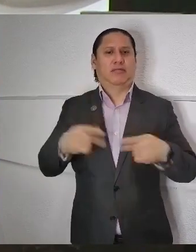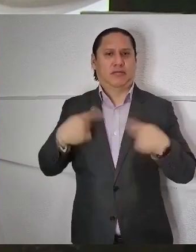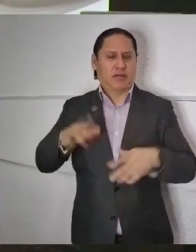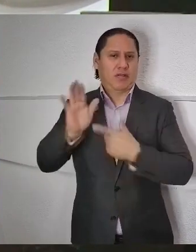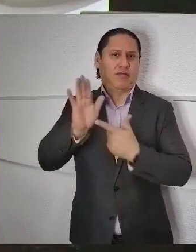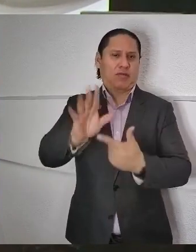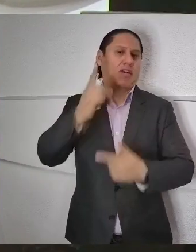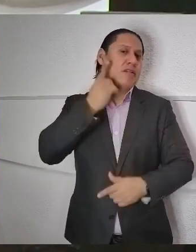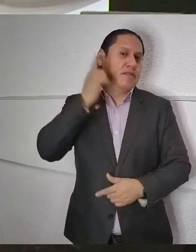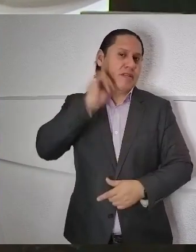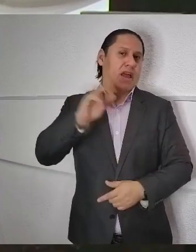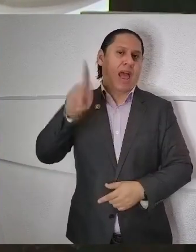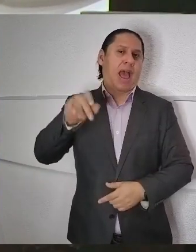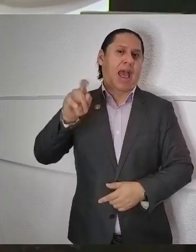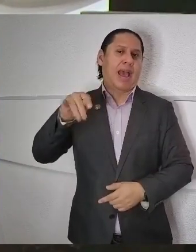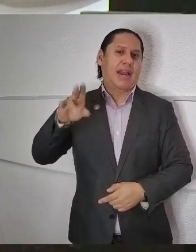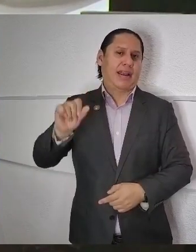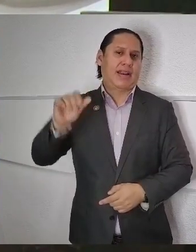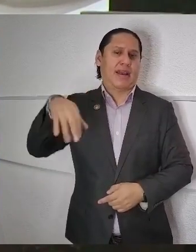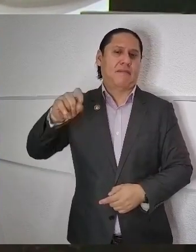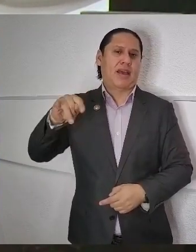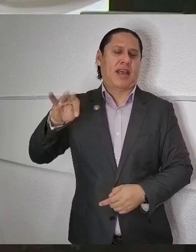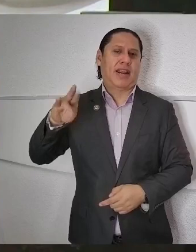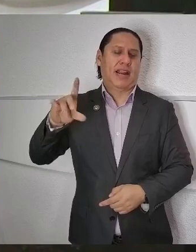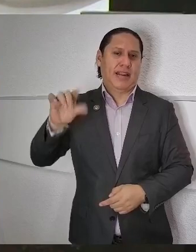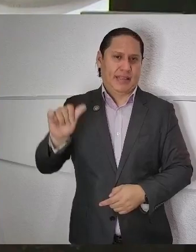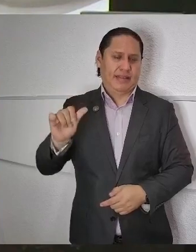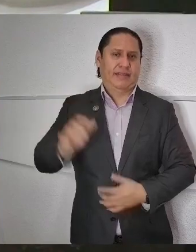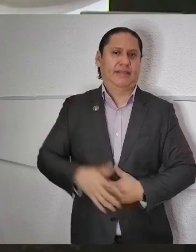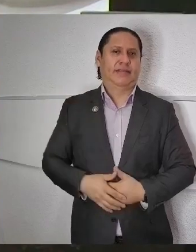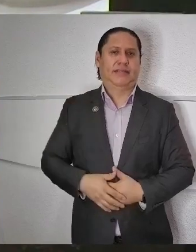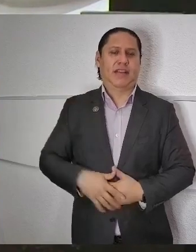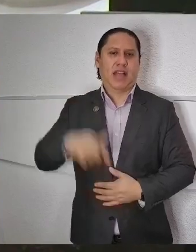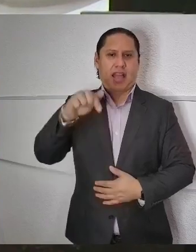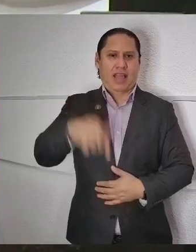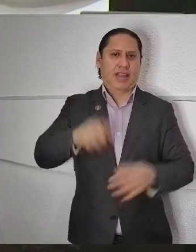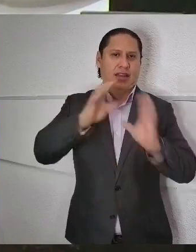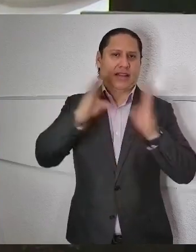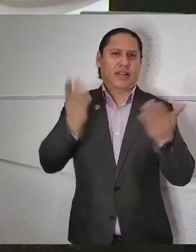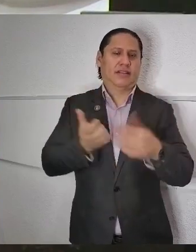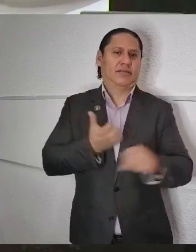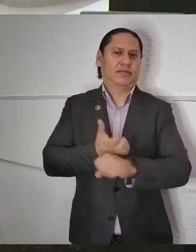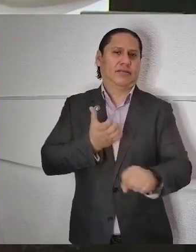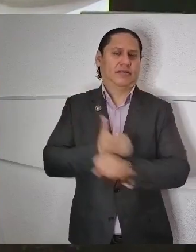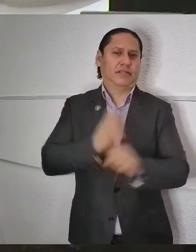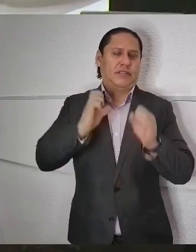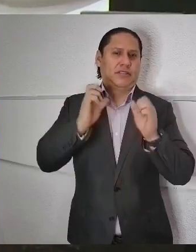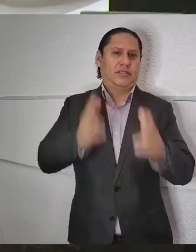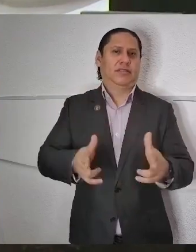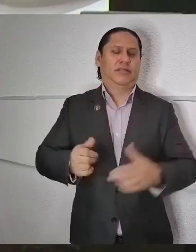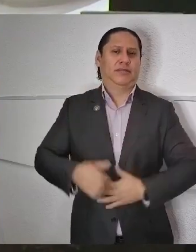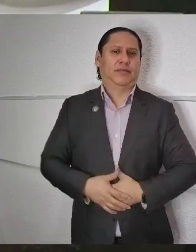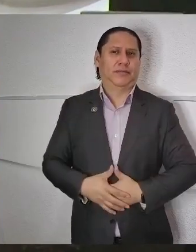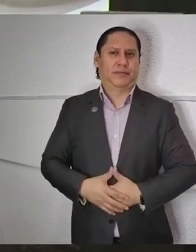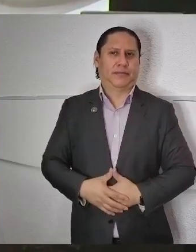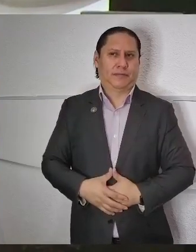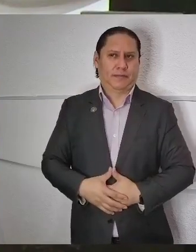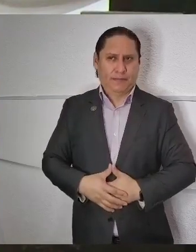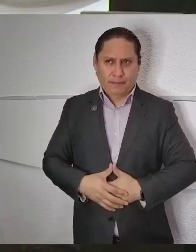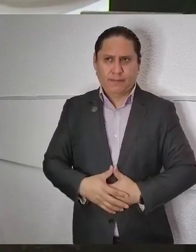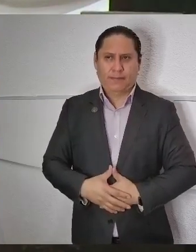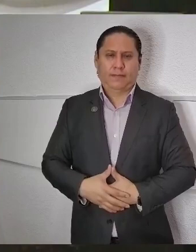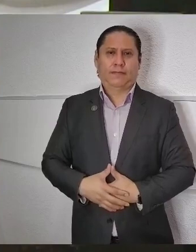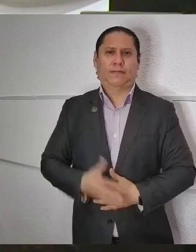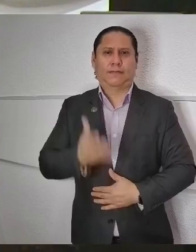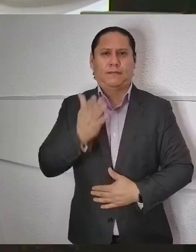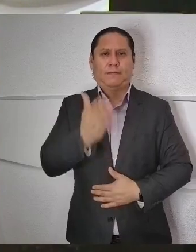presentado por la diputada Karina Margarita del Río Centeno, integrante de esta 68ª legislatura.